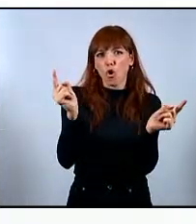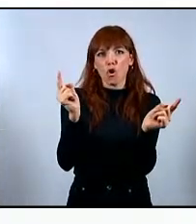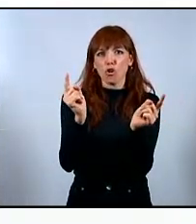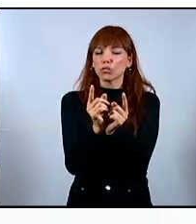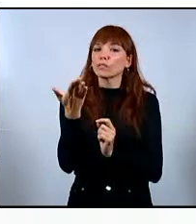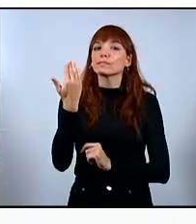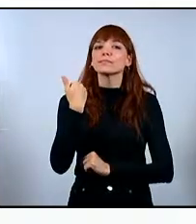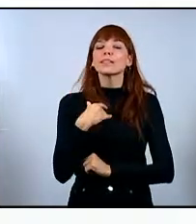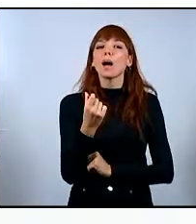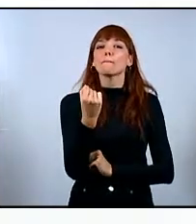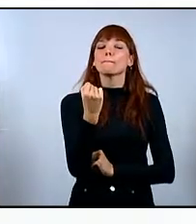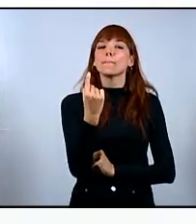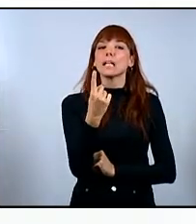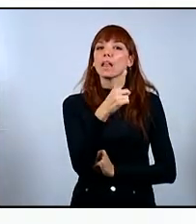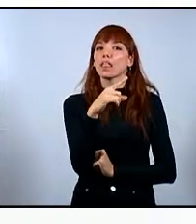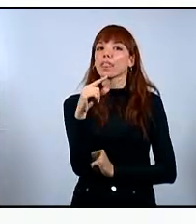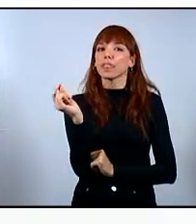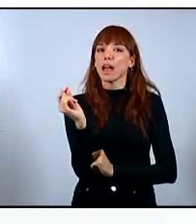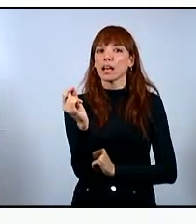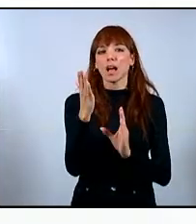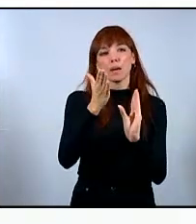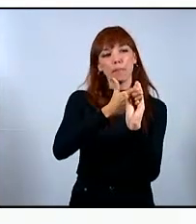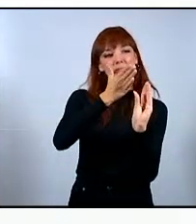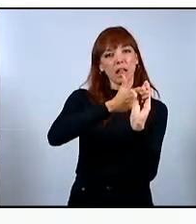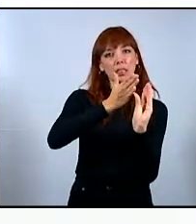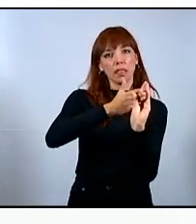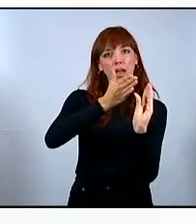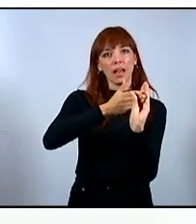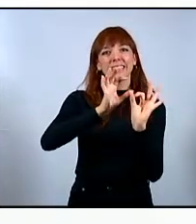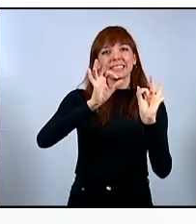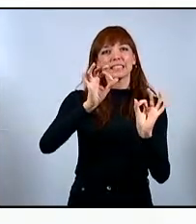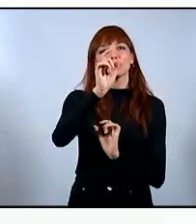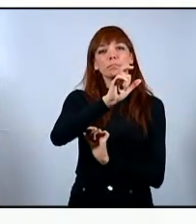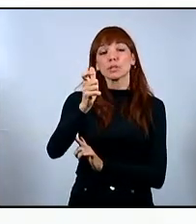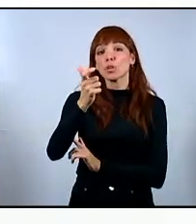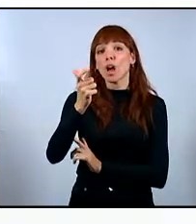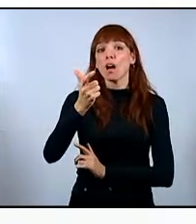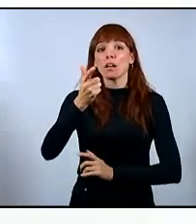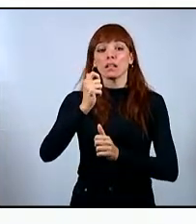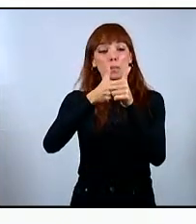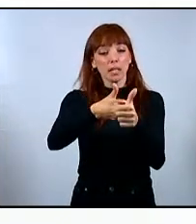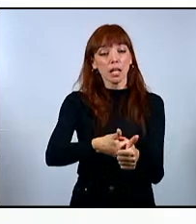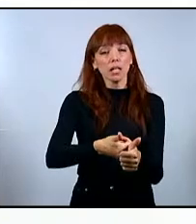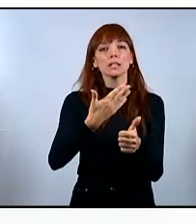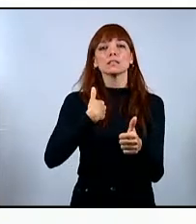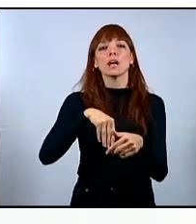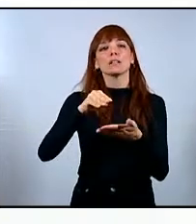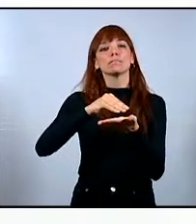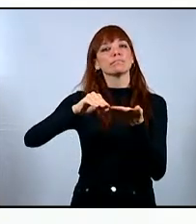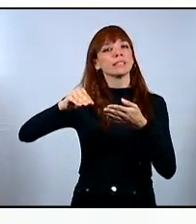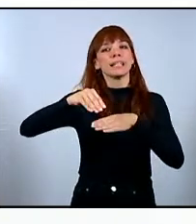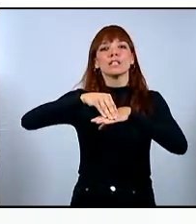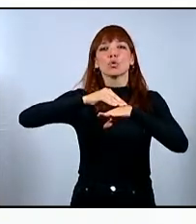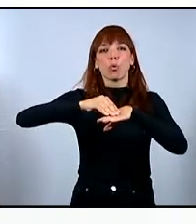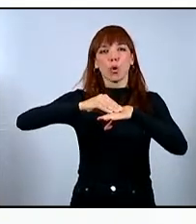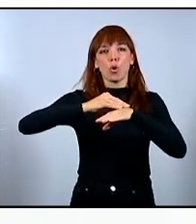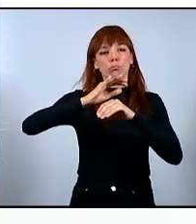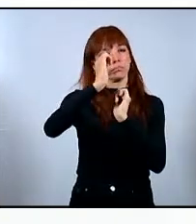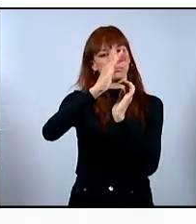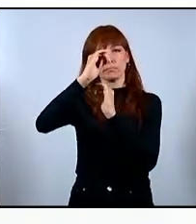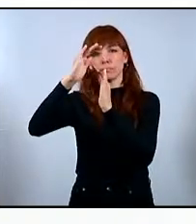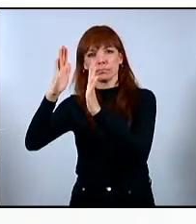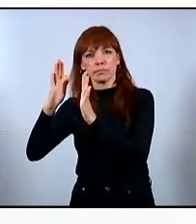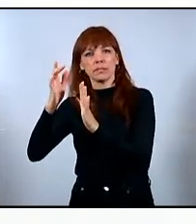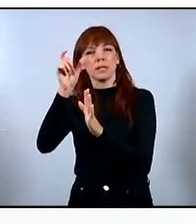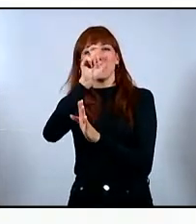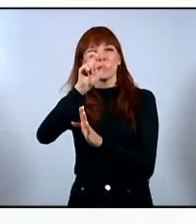1.100 expedientes de pago de prestaciones para personas dependientes. Estamos hablando de extremeños, de extremeñas que formaban